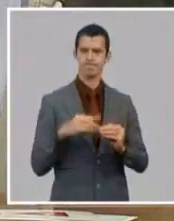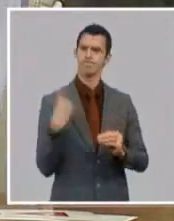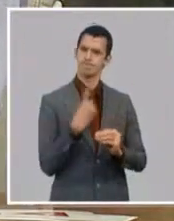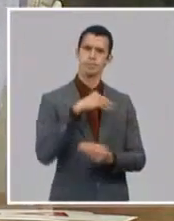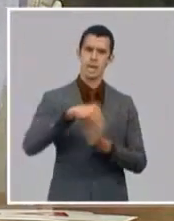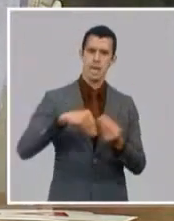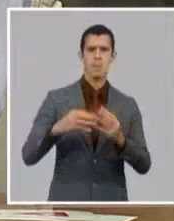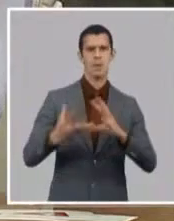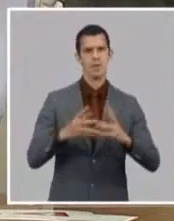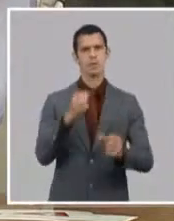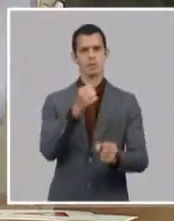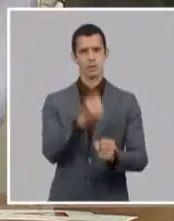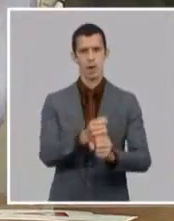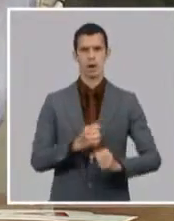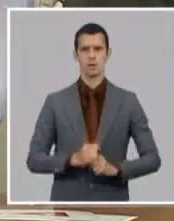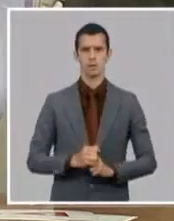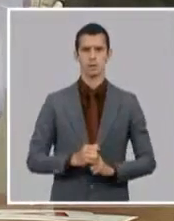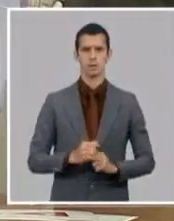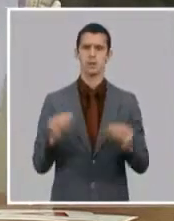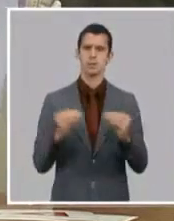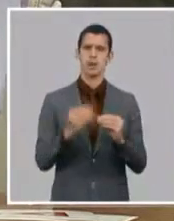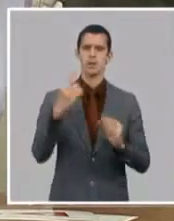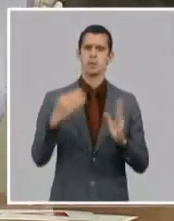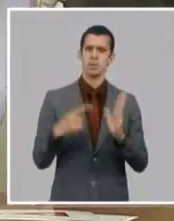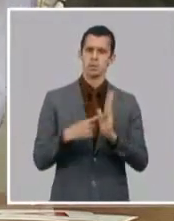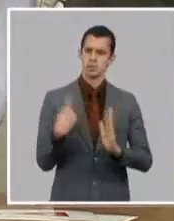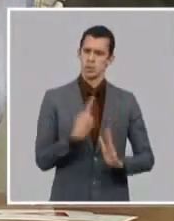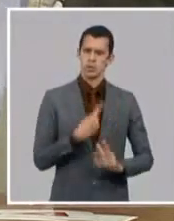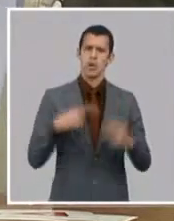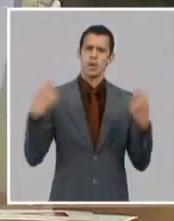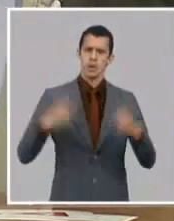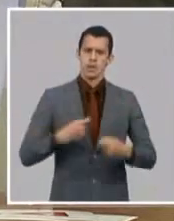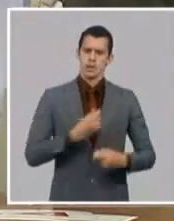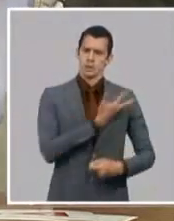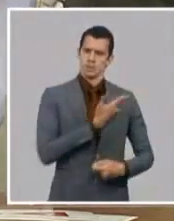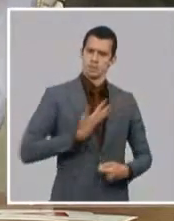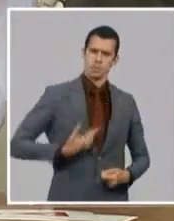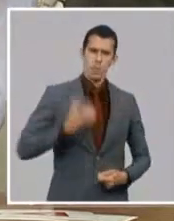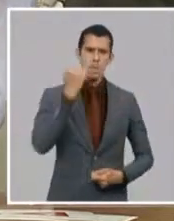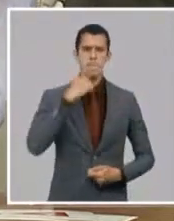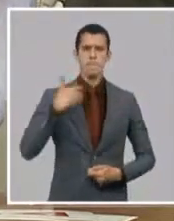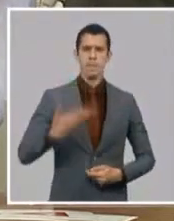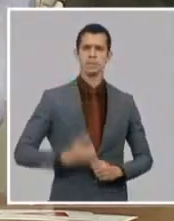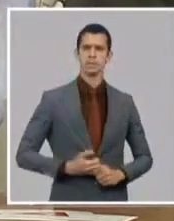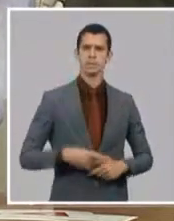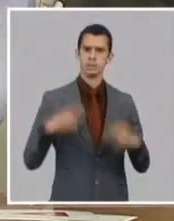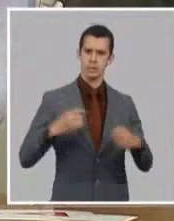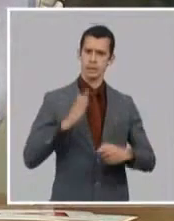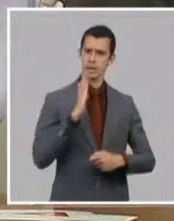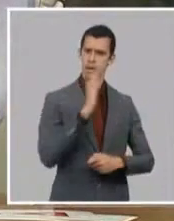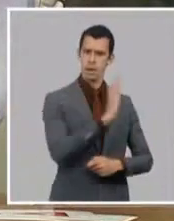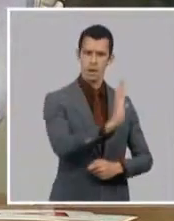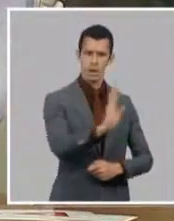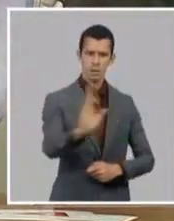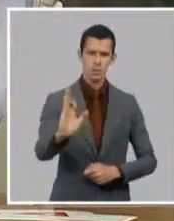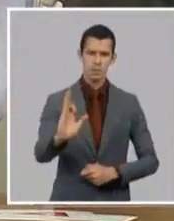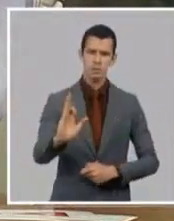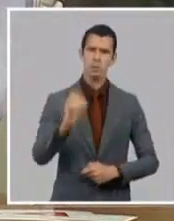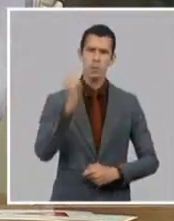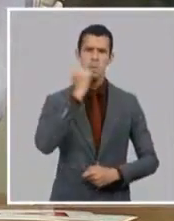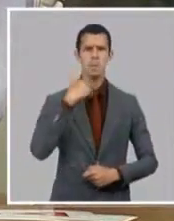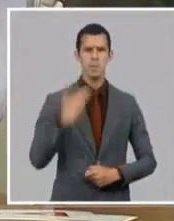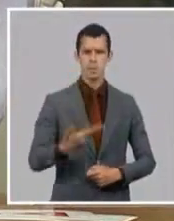sentimientos de solidaridad, de sensibilidad, de respeto y de